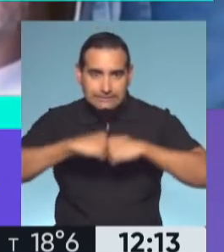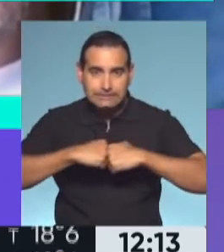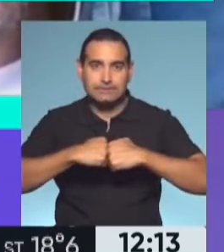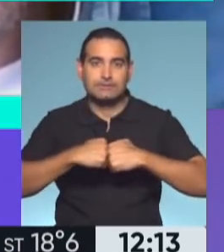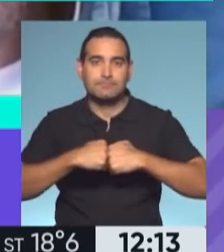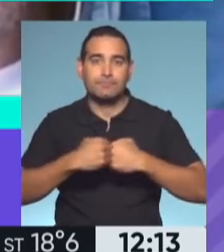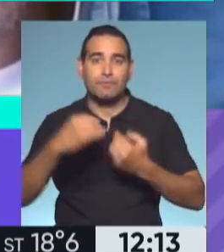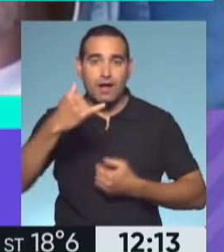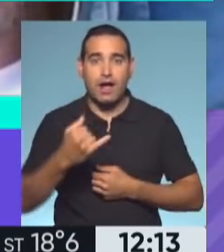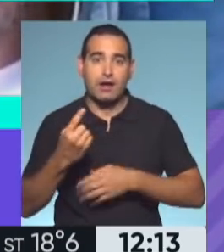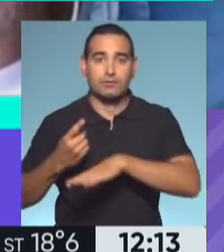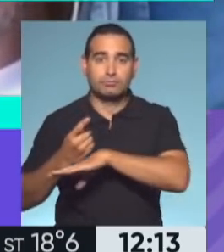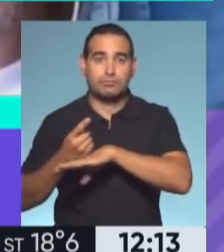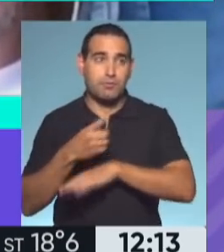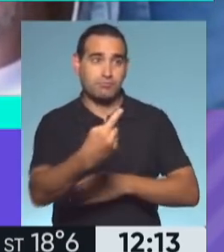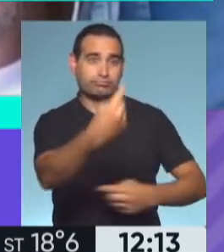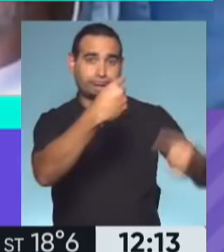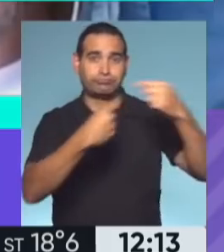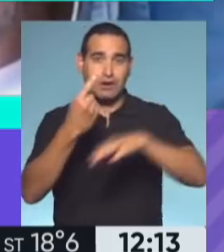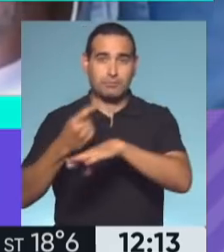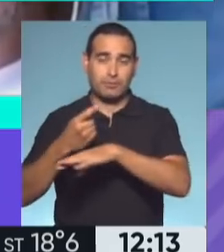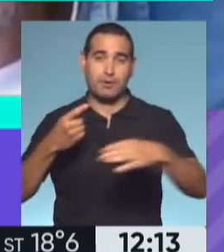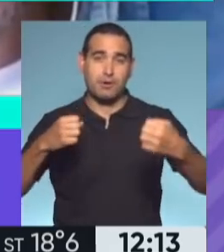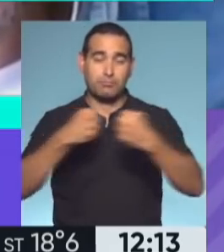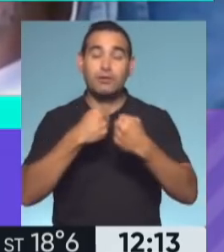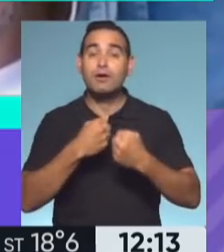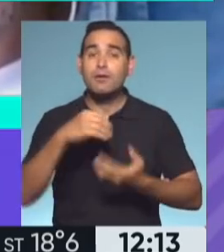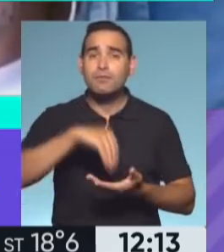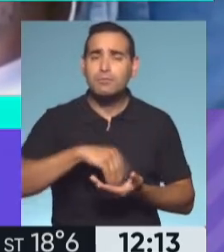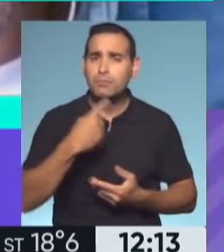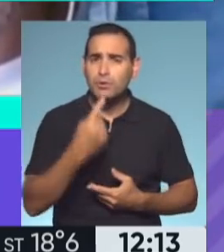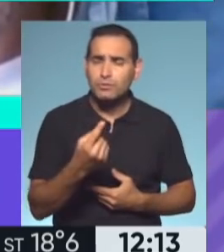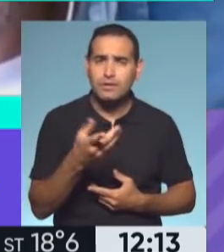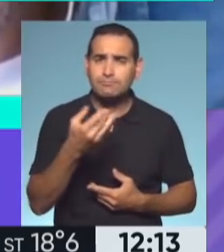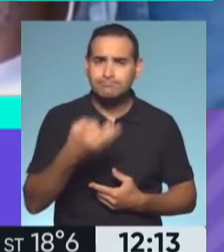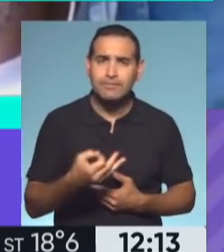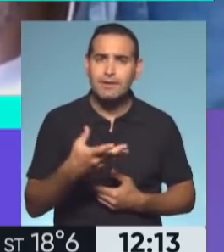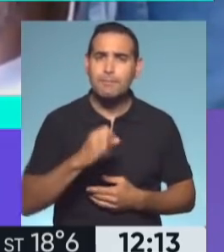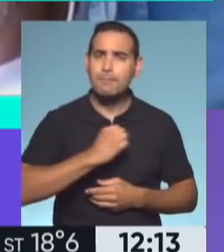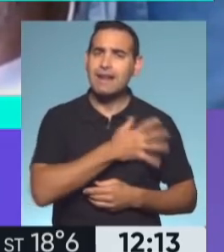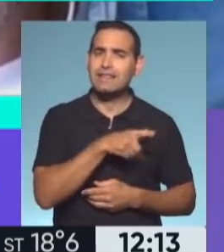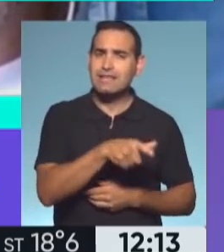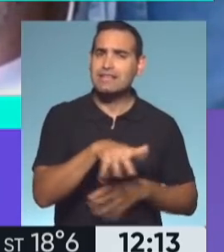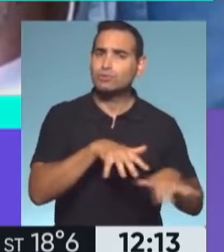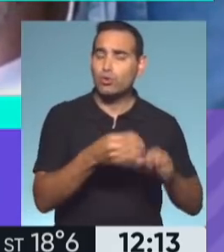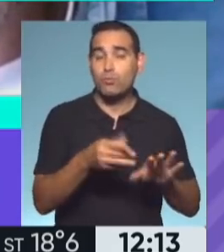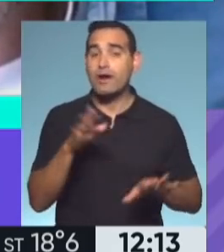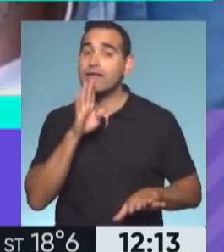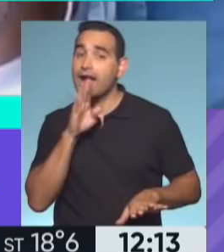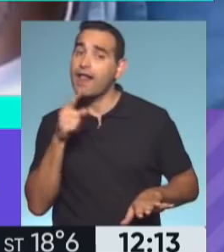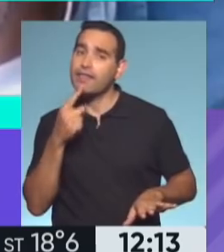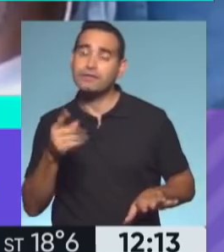escudo antimisiles, las víctimas fatales en Israel. ¿Cuál es la situación en Palestina? Porque, bueno, Israel argumenta que